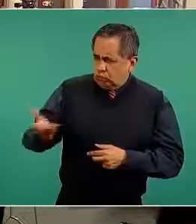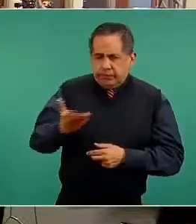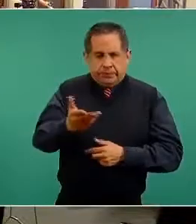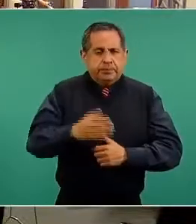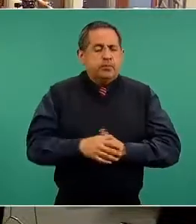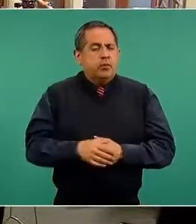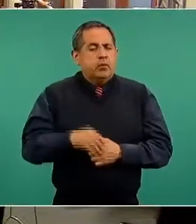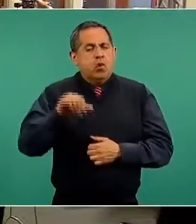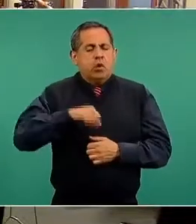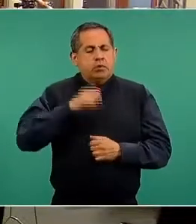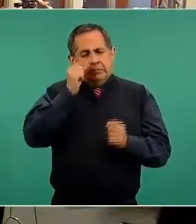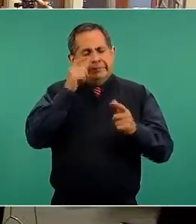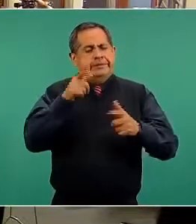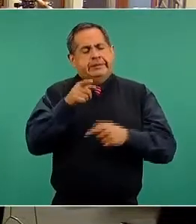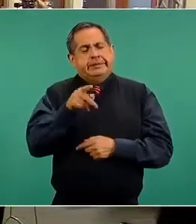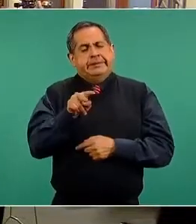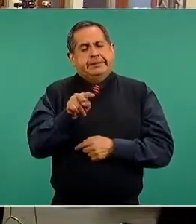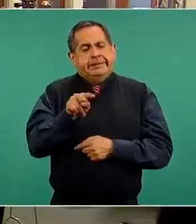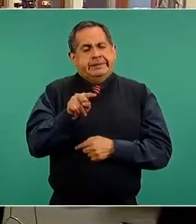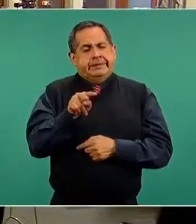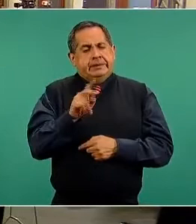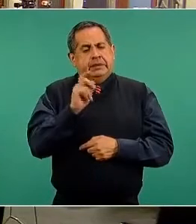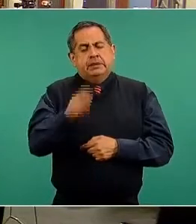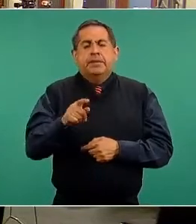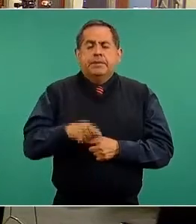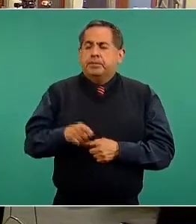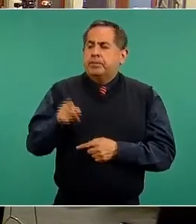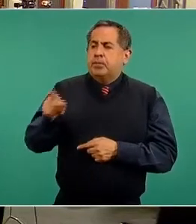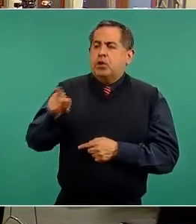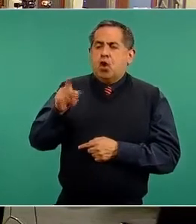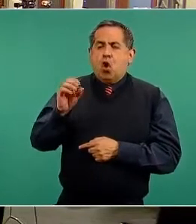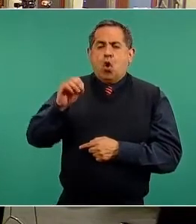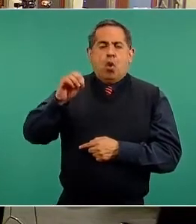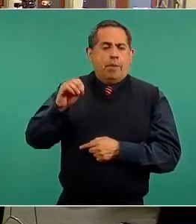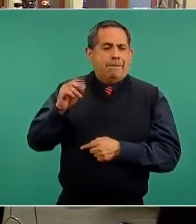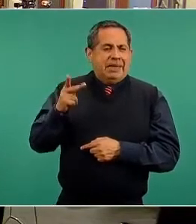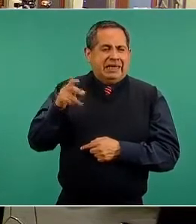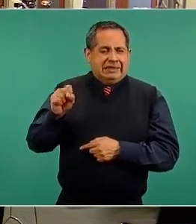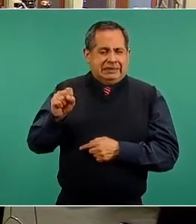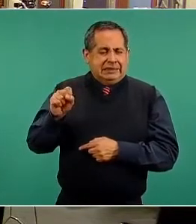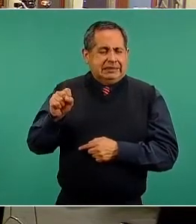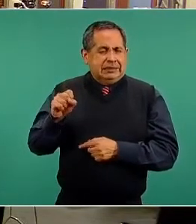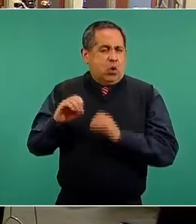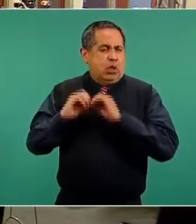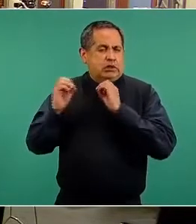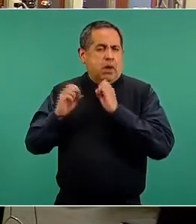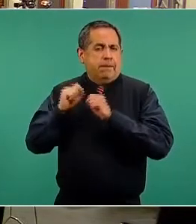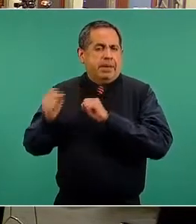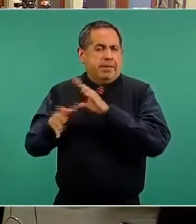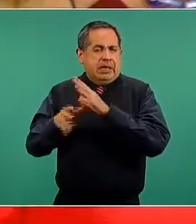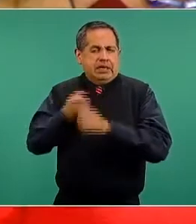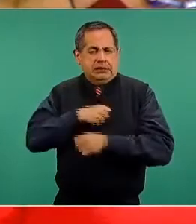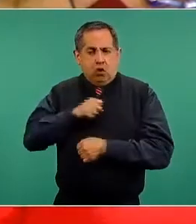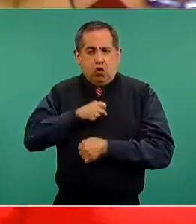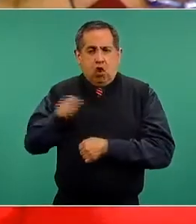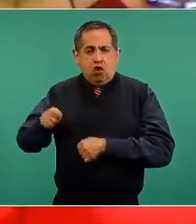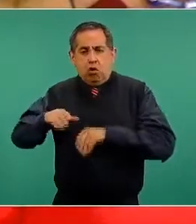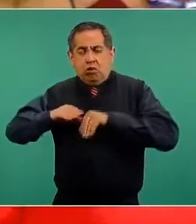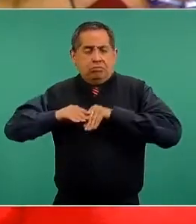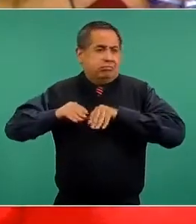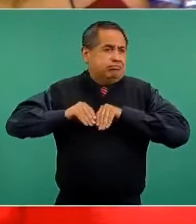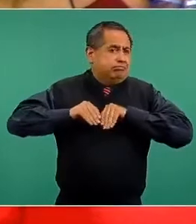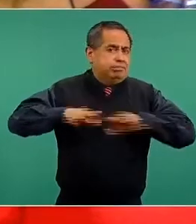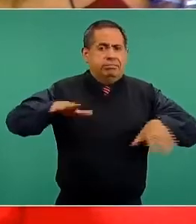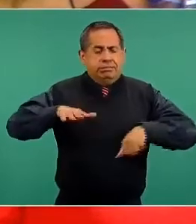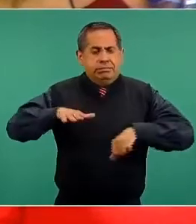Hoy me llamó mucho la atención que la Organización Panamericana de la Salud está lanzando una muy severa